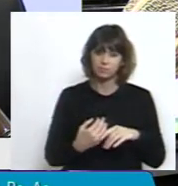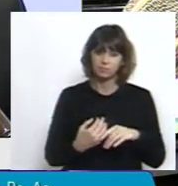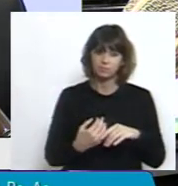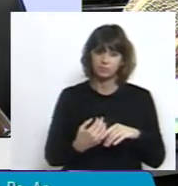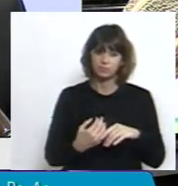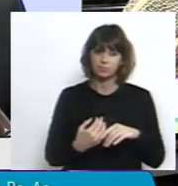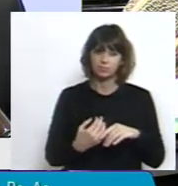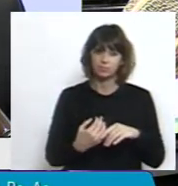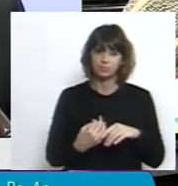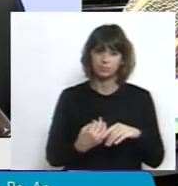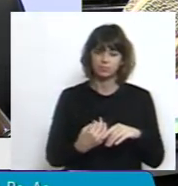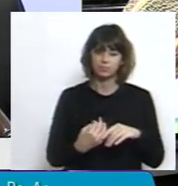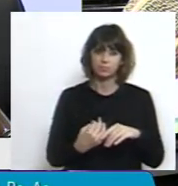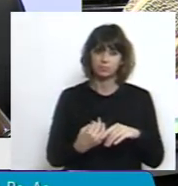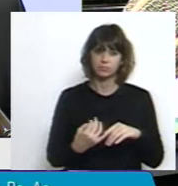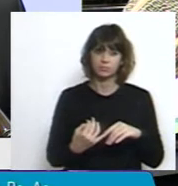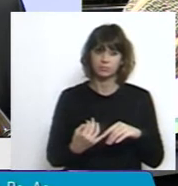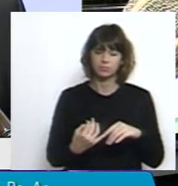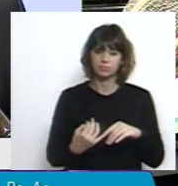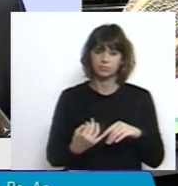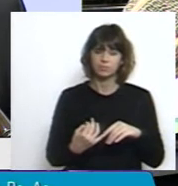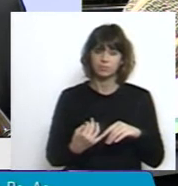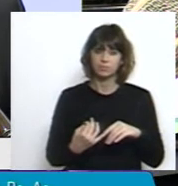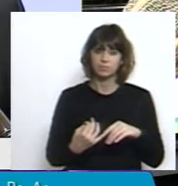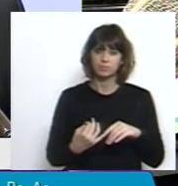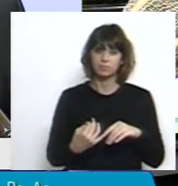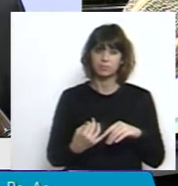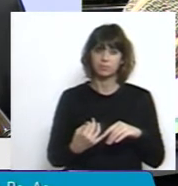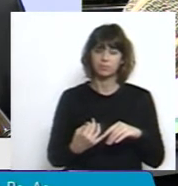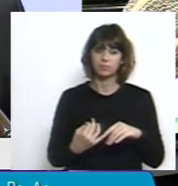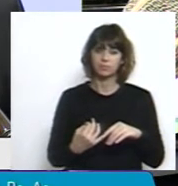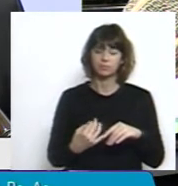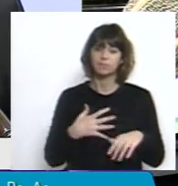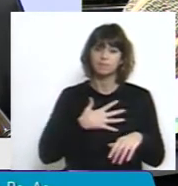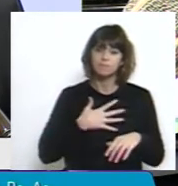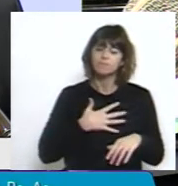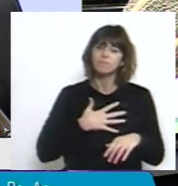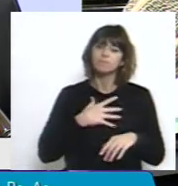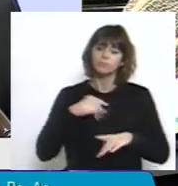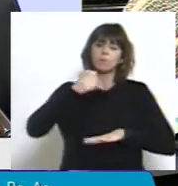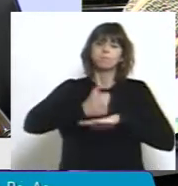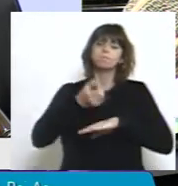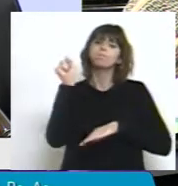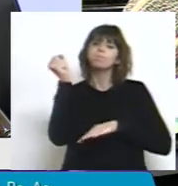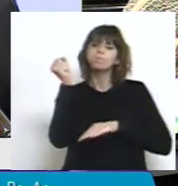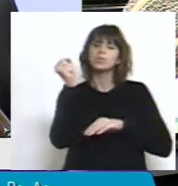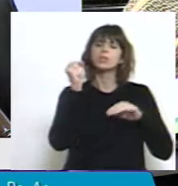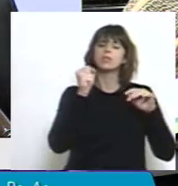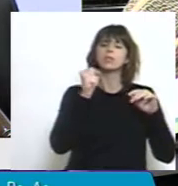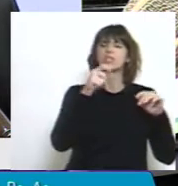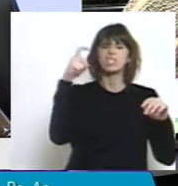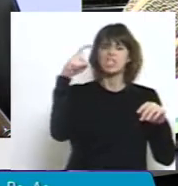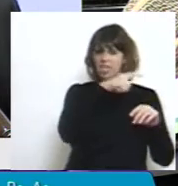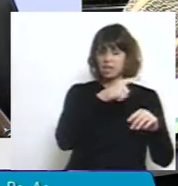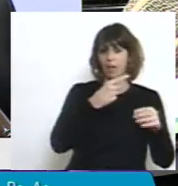el grado de... A mí me han tocado transitar 7 presupuestos, Presidenta, 3 como viceministro de Economía